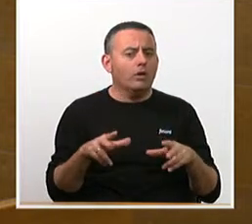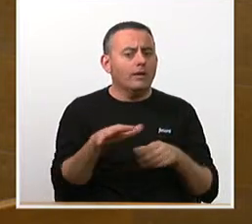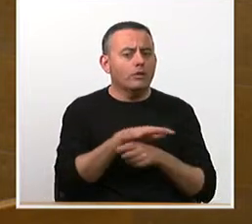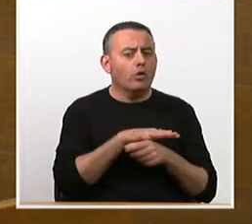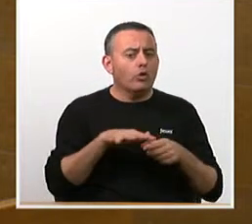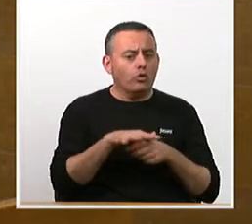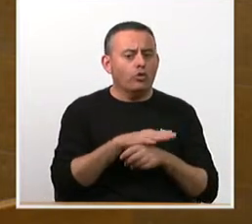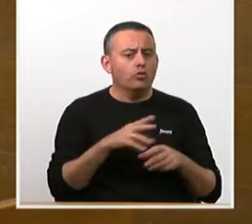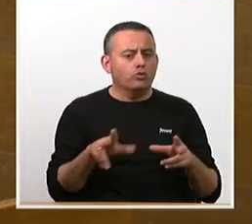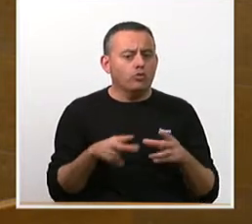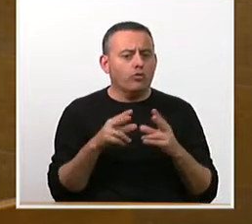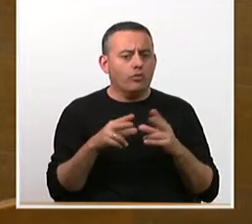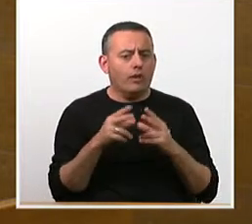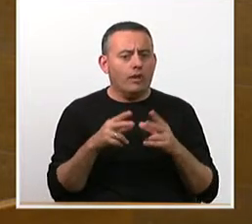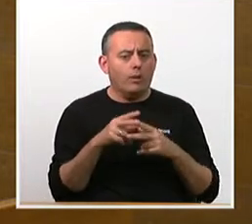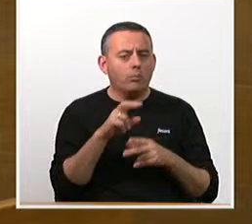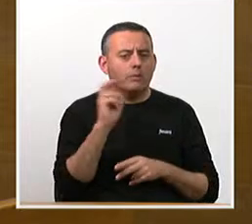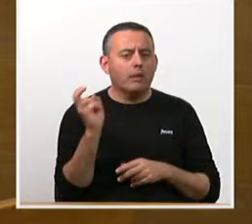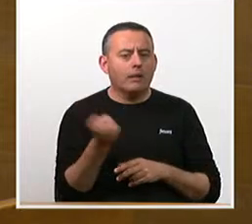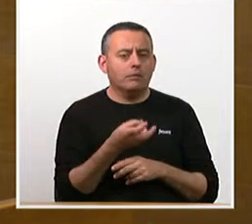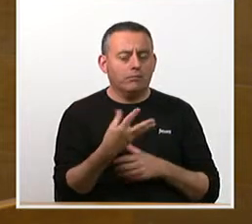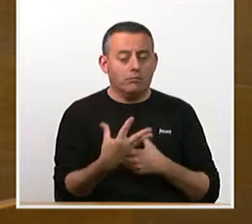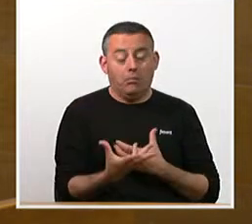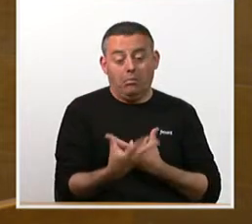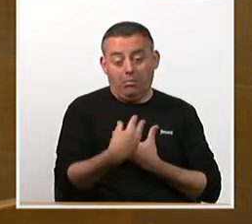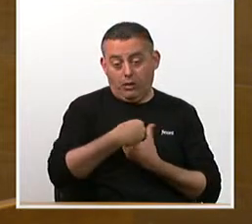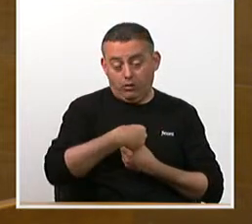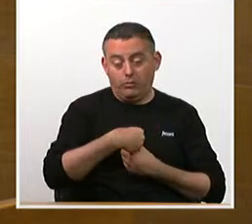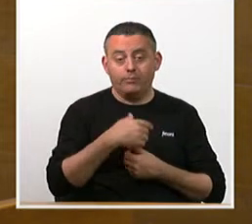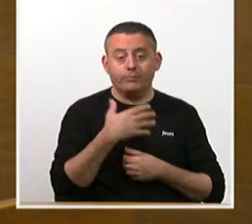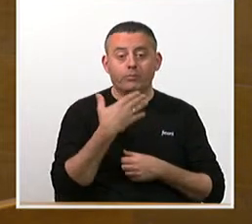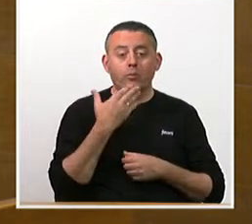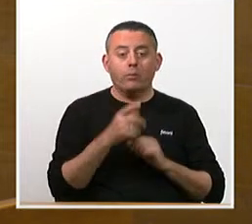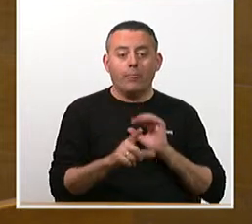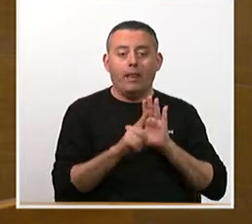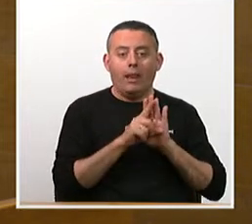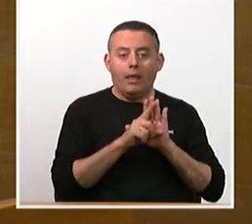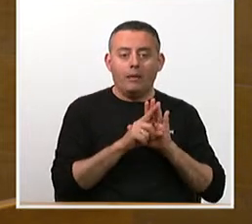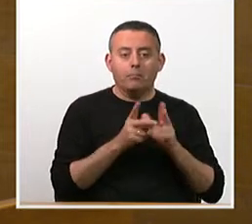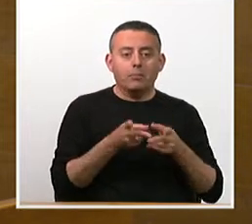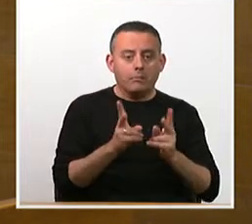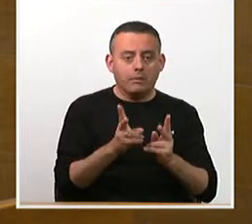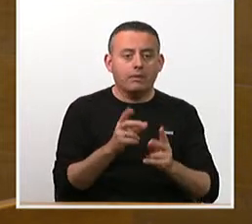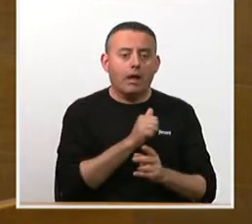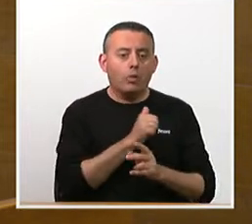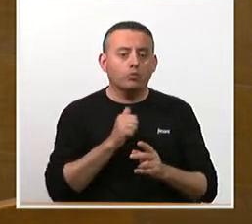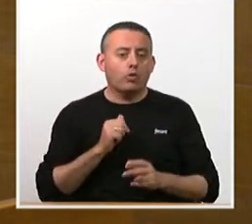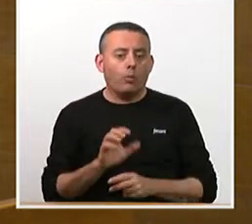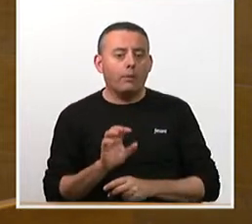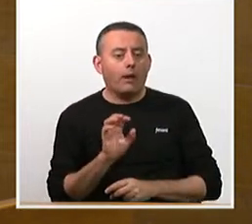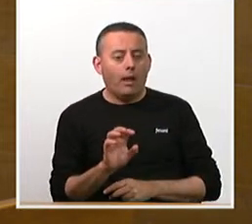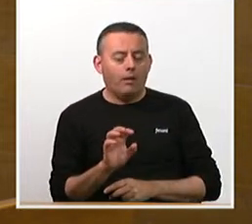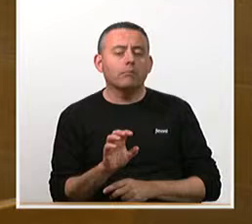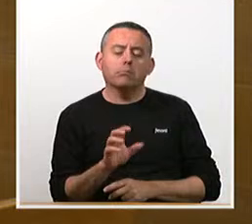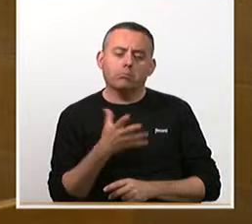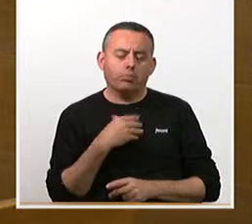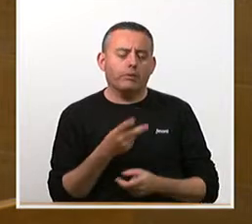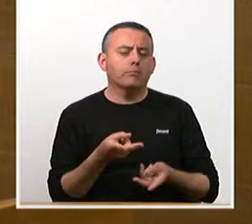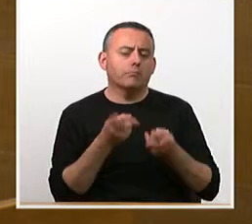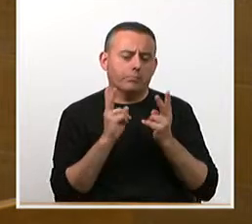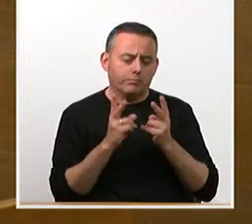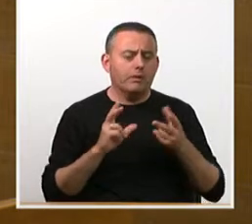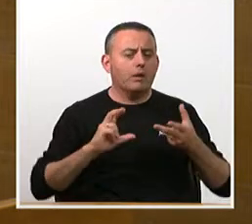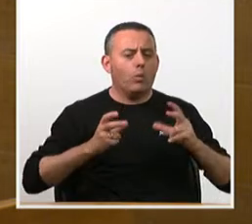está radicada la legislación estatal remite a la normativa autonómica para La regulación de la composición del